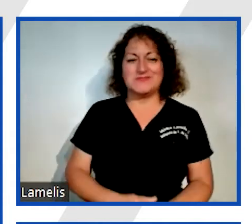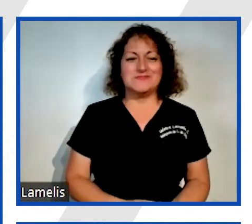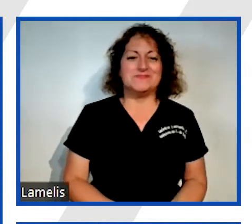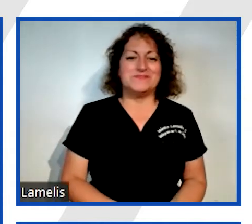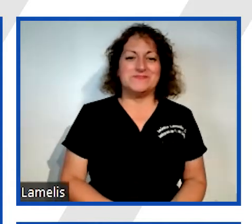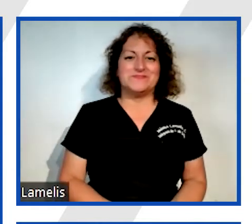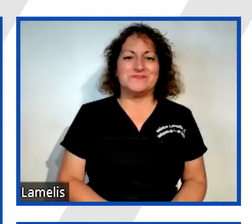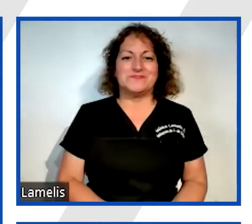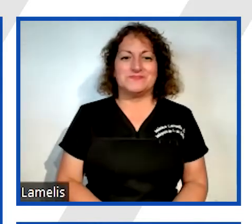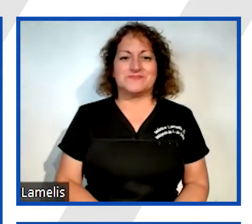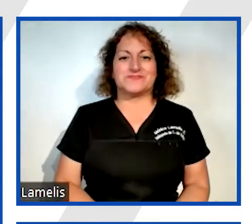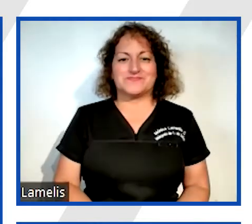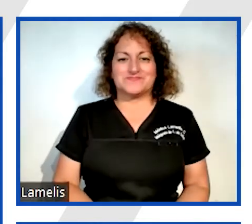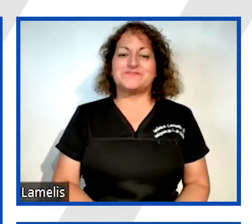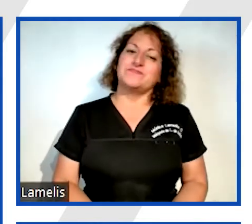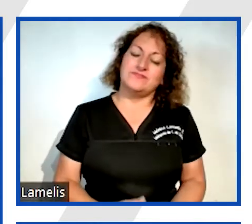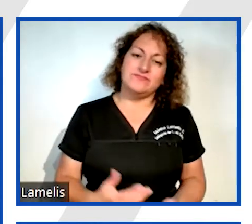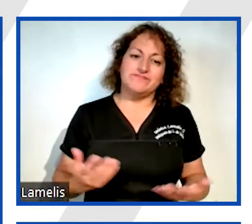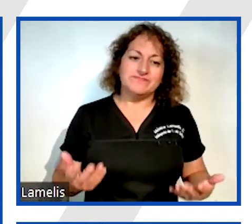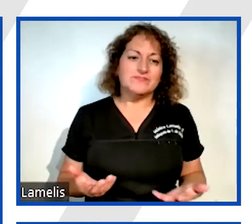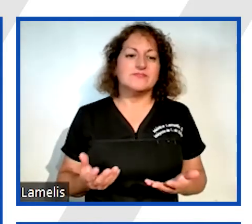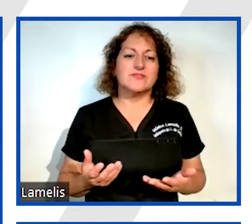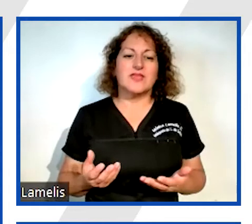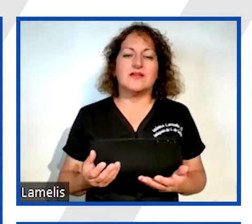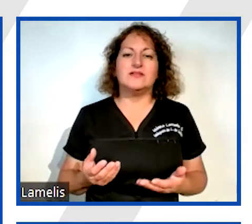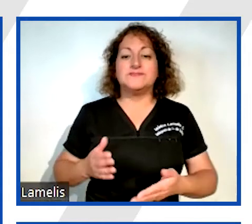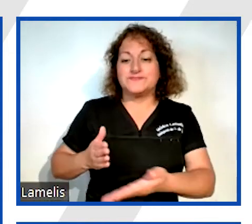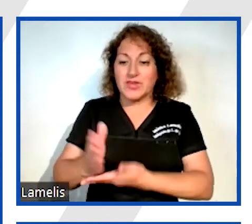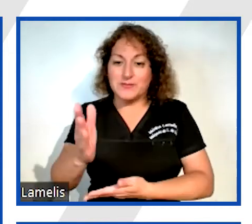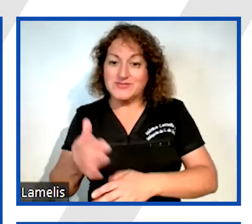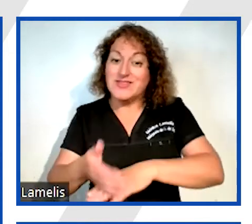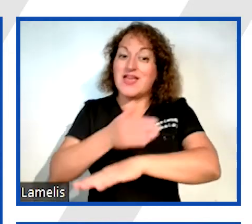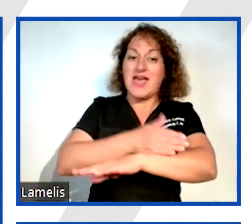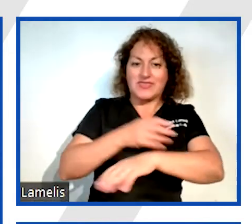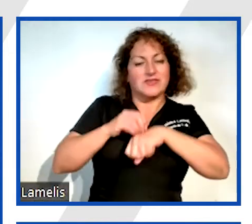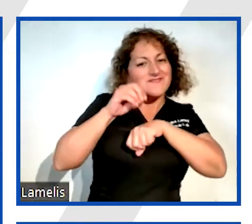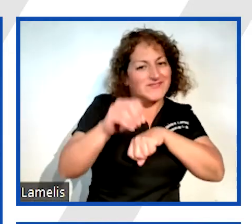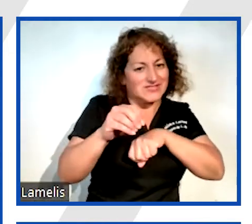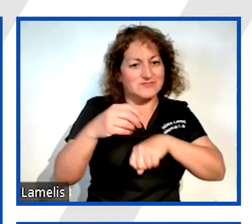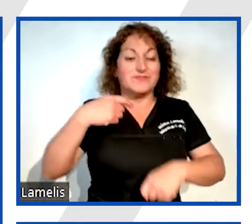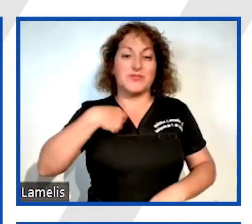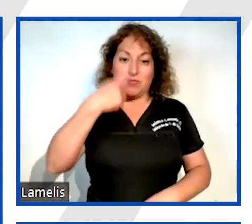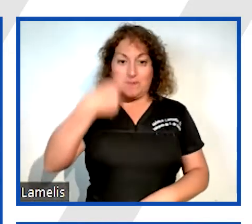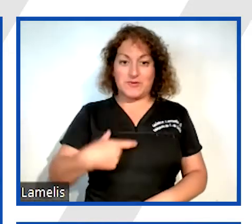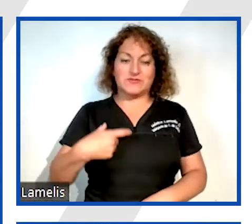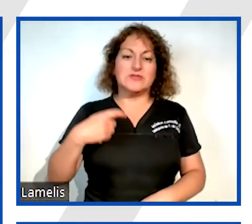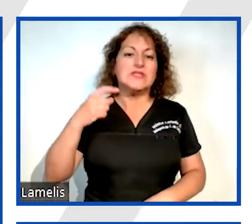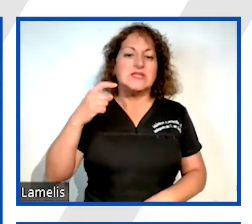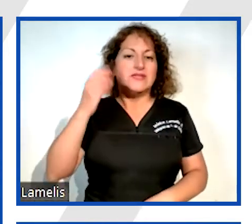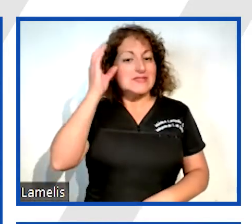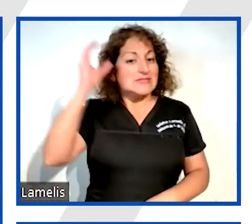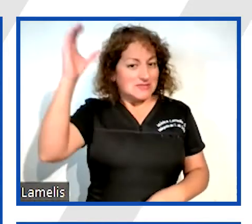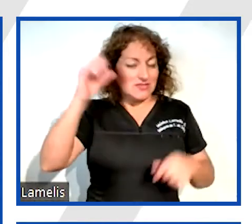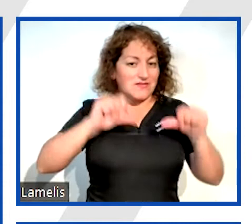entonces bueno antes de partir les doy una advertencia porque como yo soy científica hay algunos contactos científicos